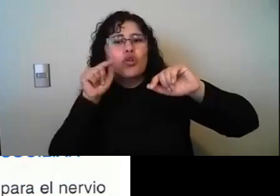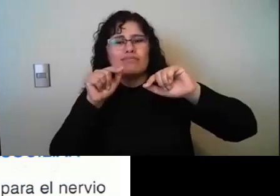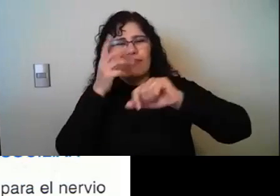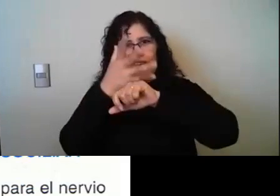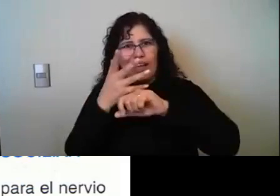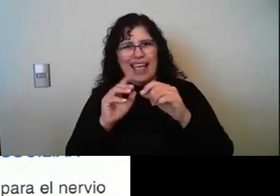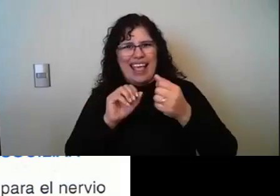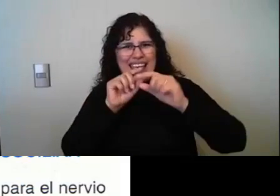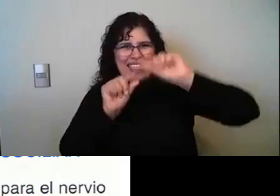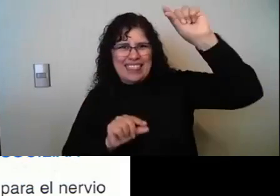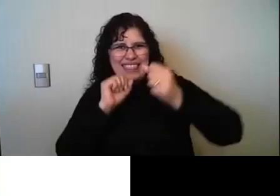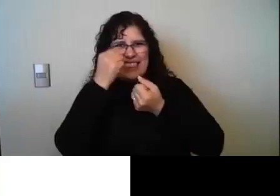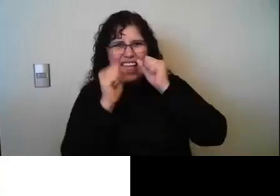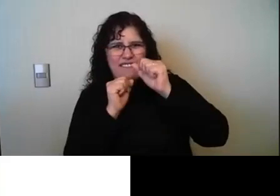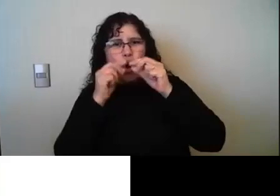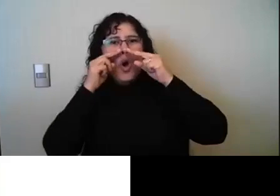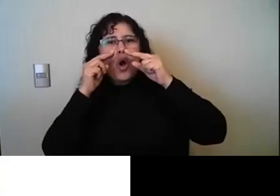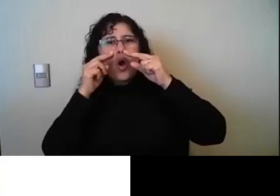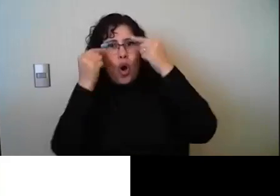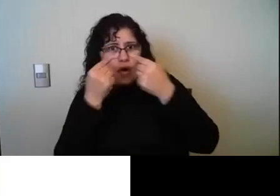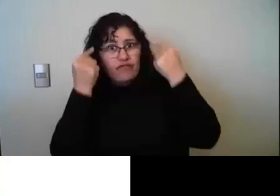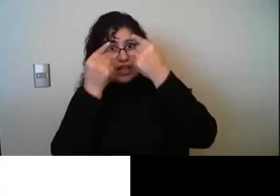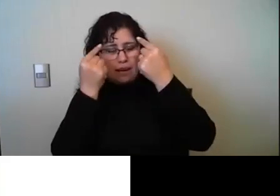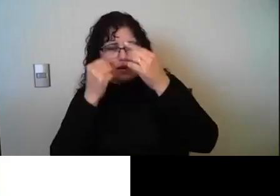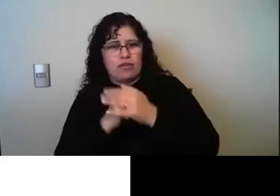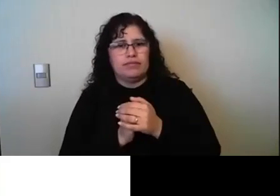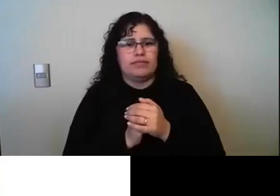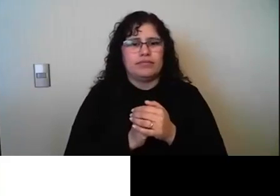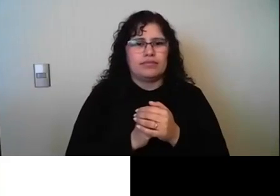lagrimal, frontal y nasociliar. ¿Sí?